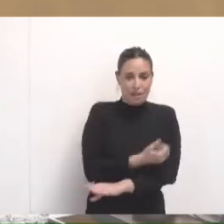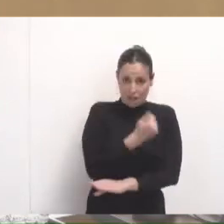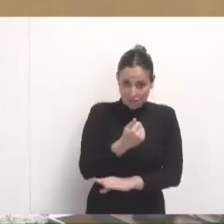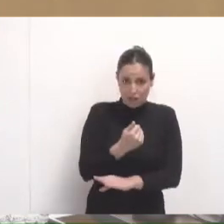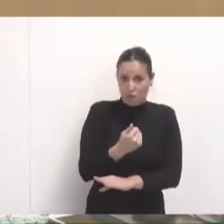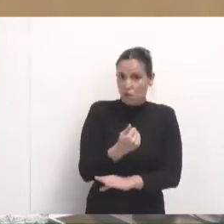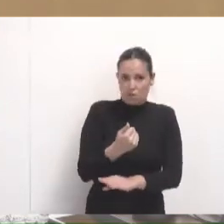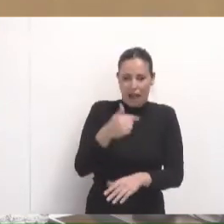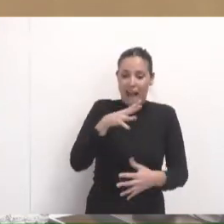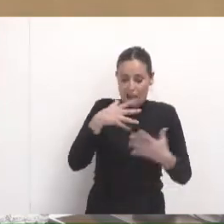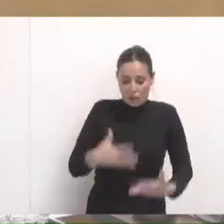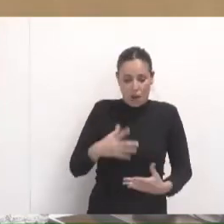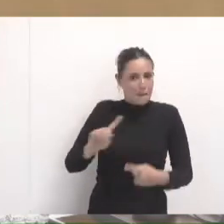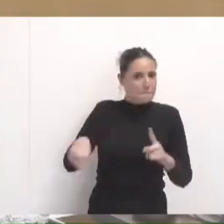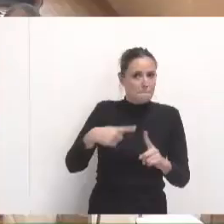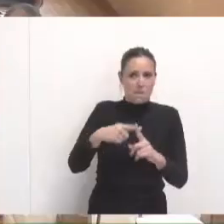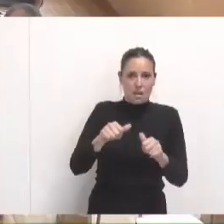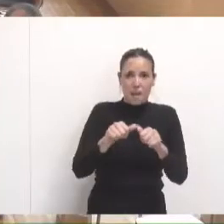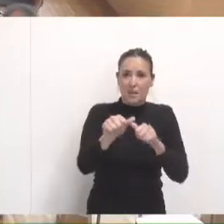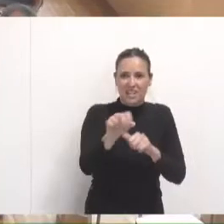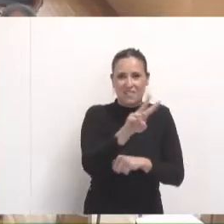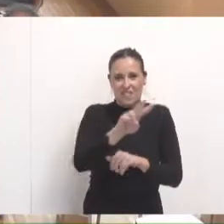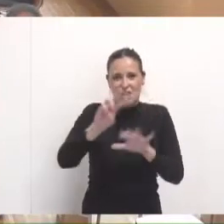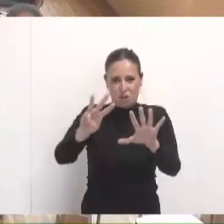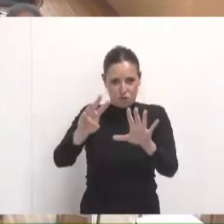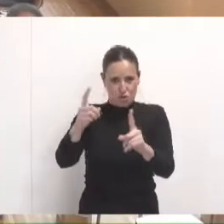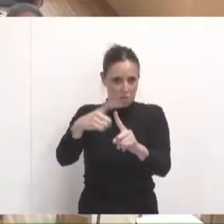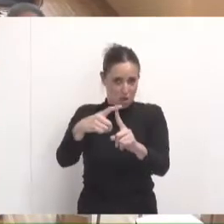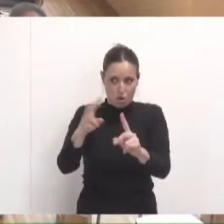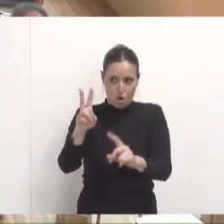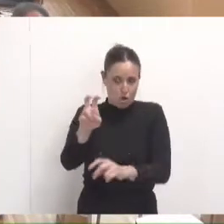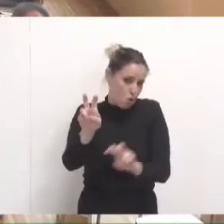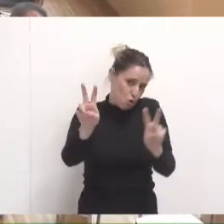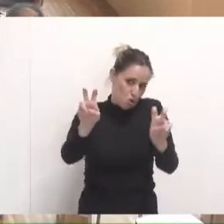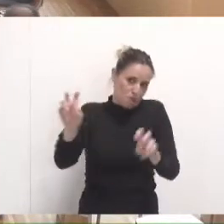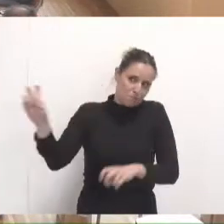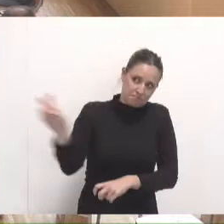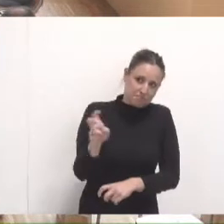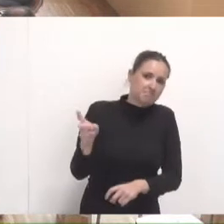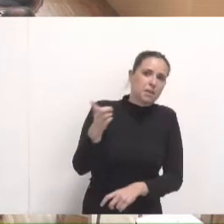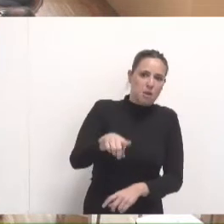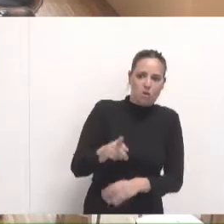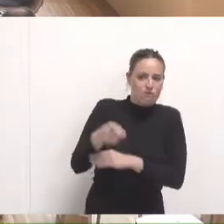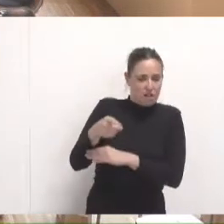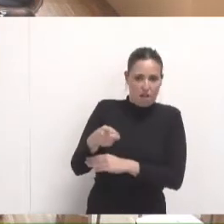28 de mayo. Muchas gracias, señor consejero. Señor Morales.